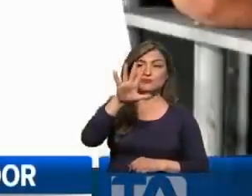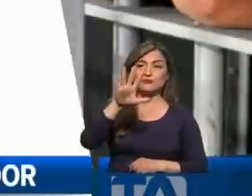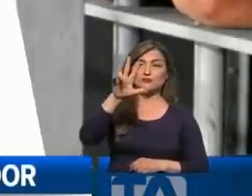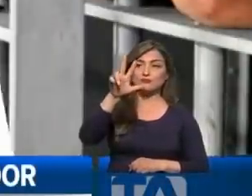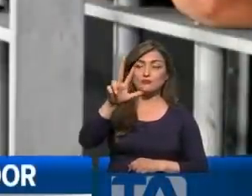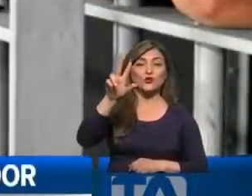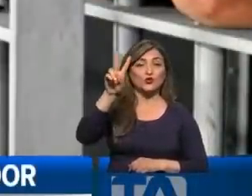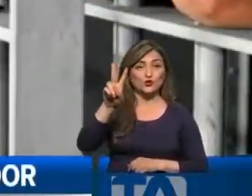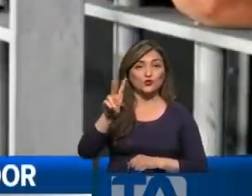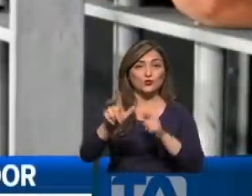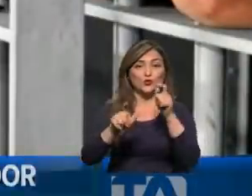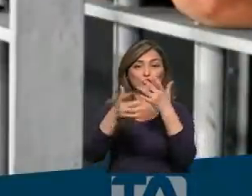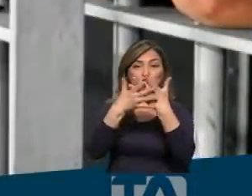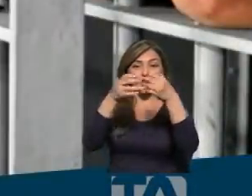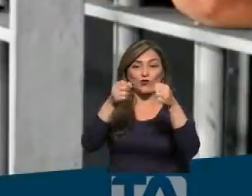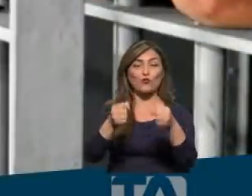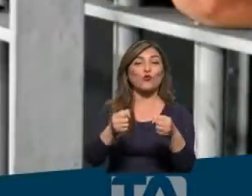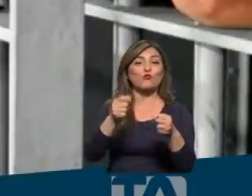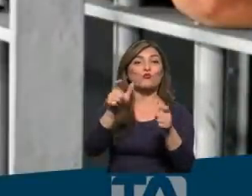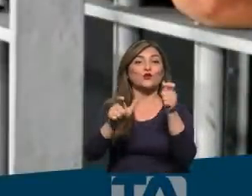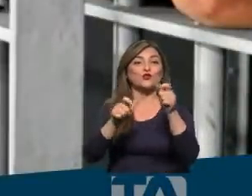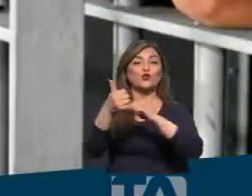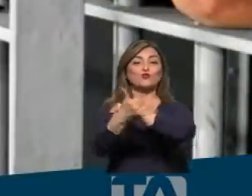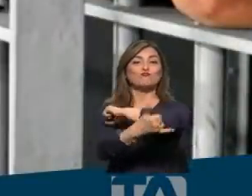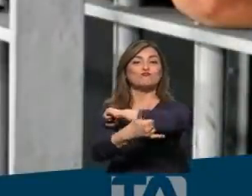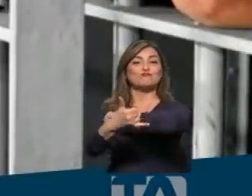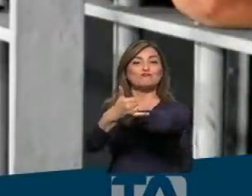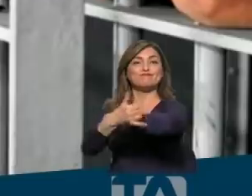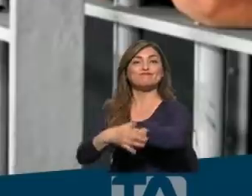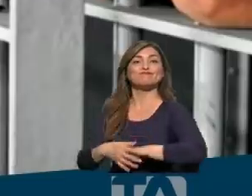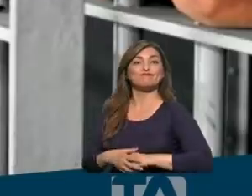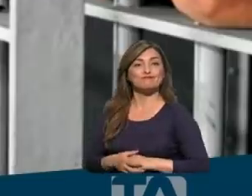3.532 privados de libertad en Ecuador son ciudadanos extranjeros.